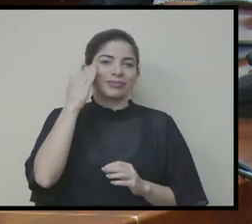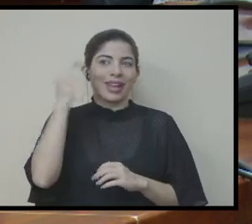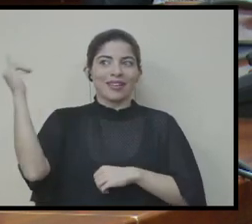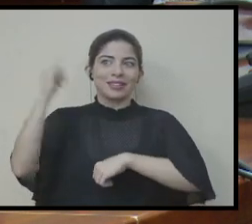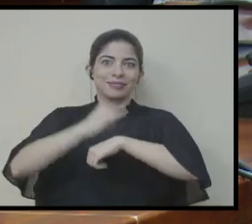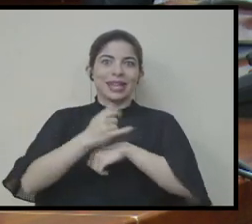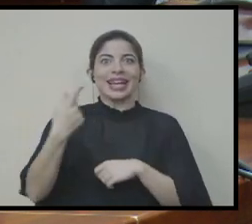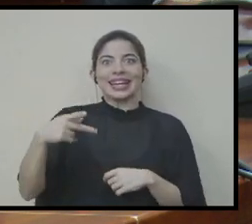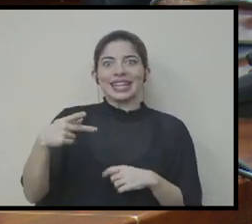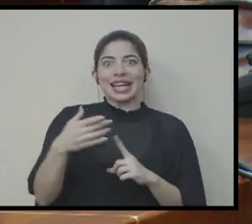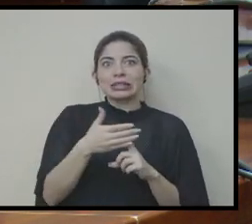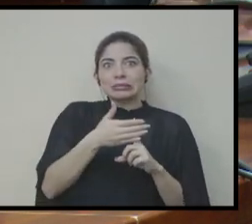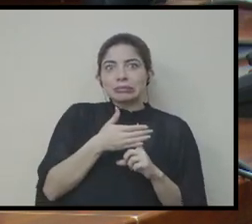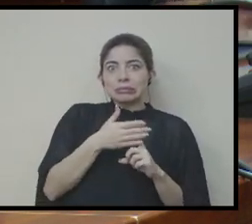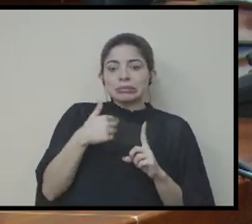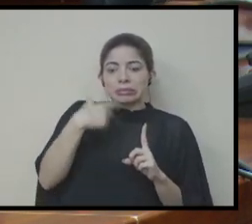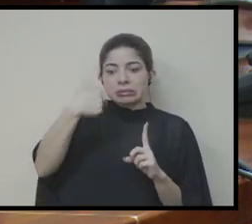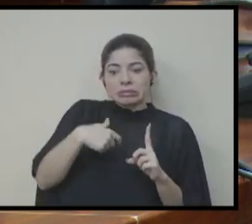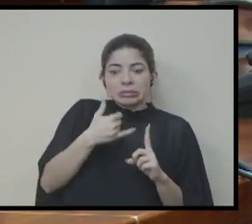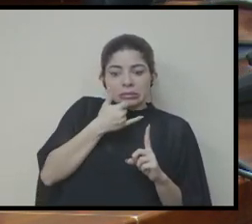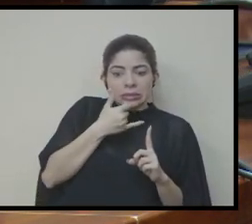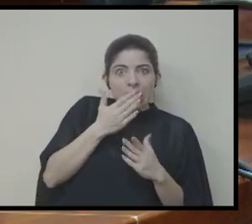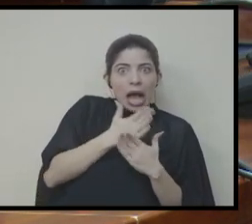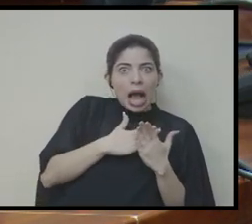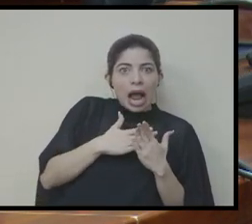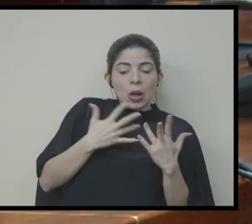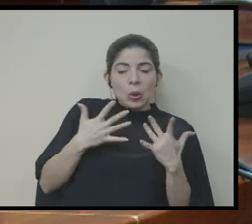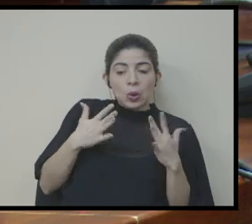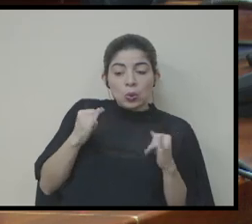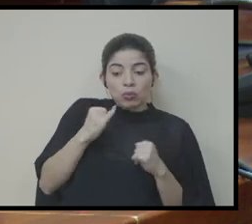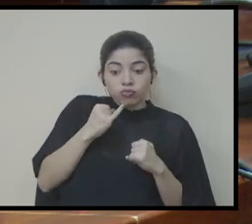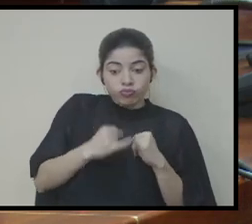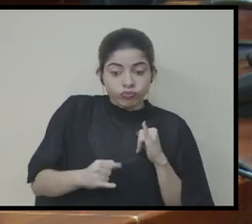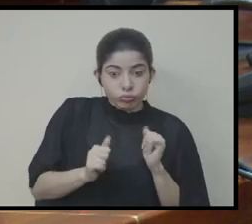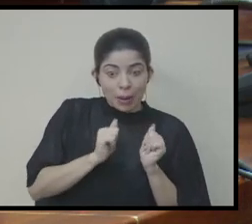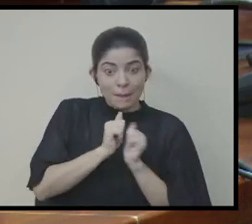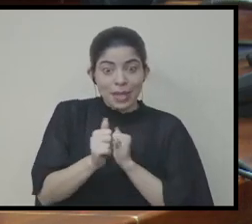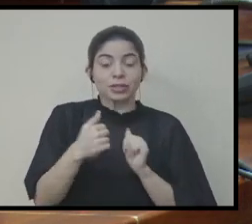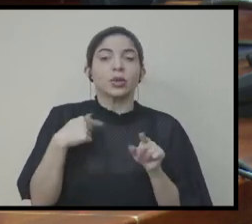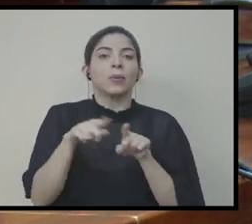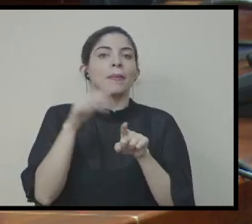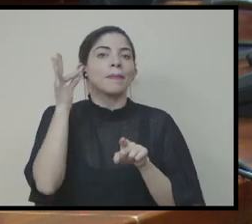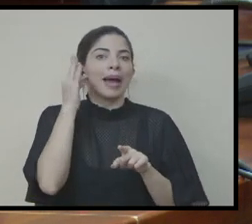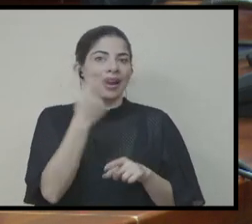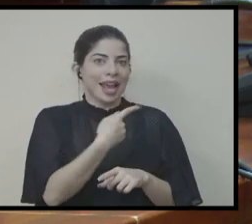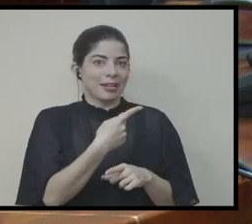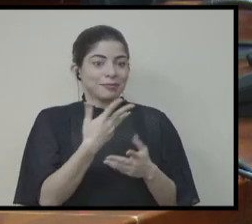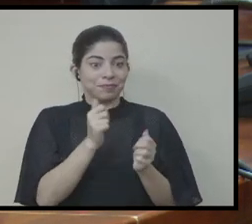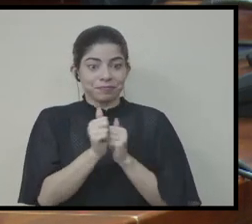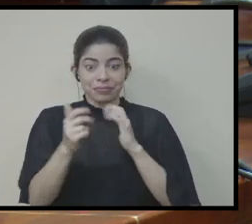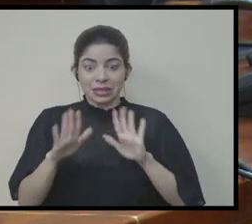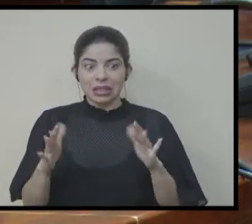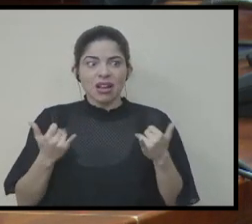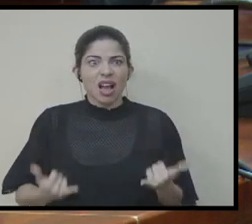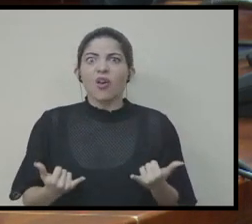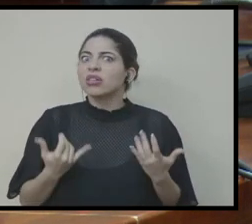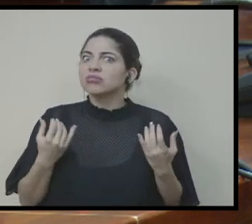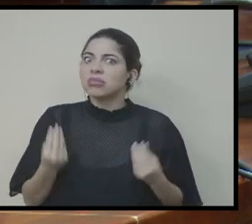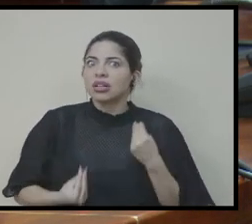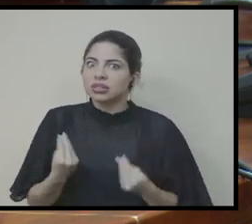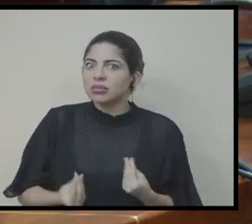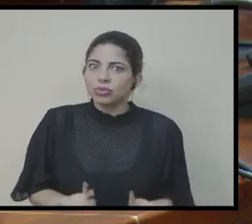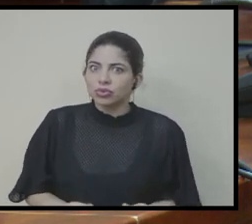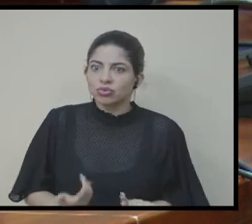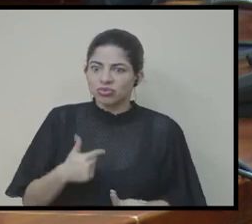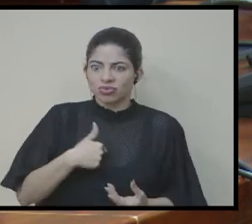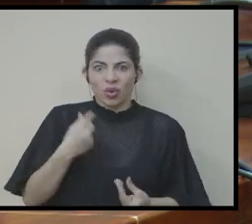que venimos de... ¿Qué me pasó? Entonces ya termino la cuarentena con mi hermana y digo, ok, ahora sí, ¿qué hacemos?